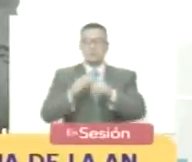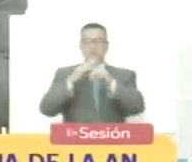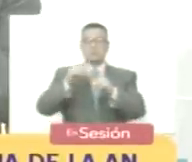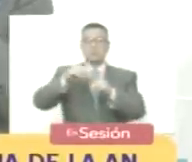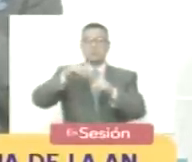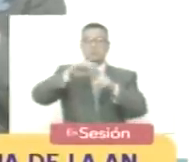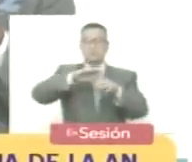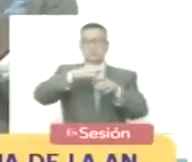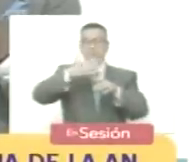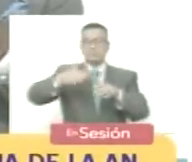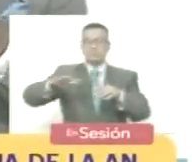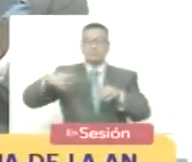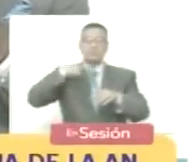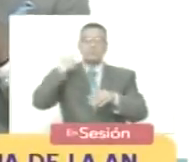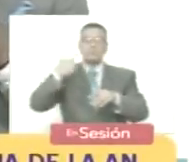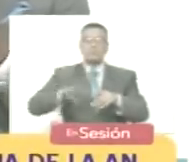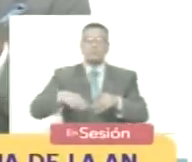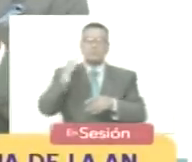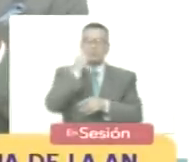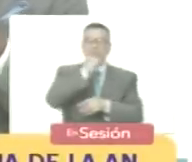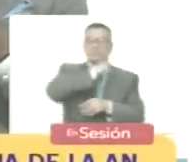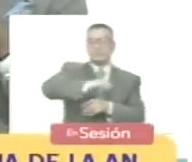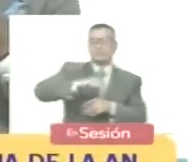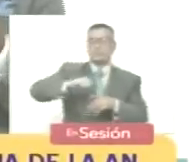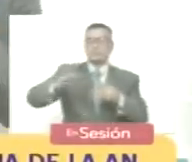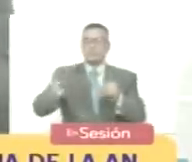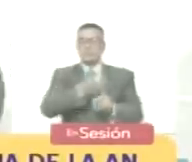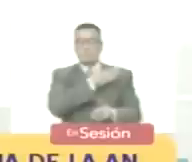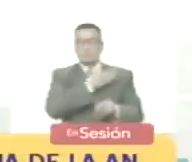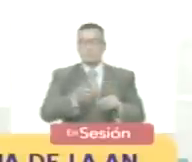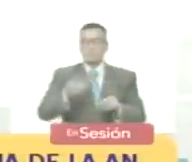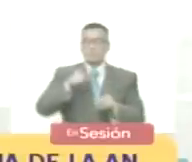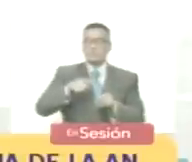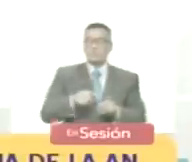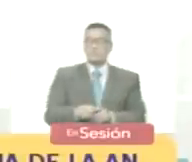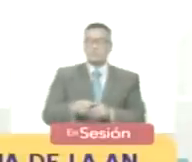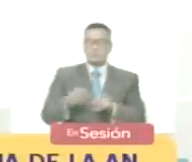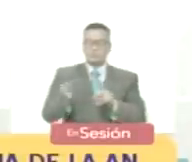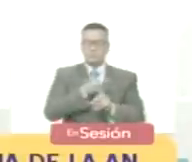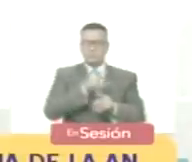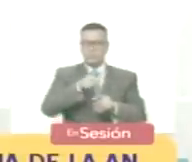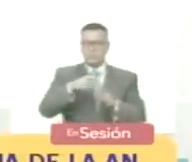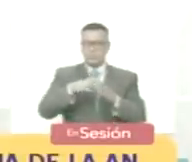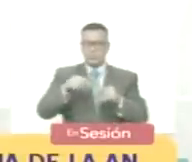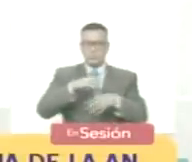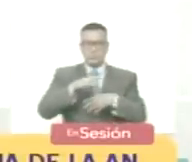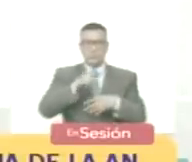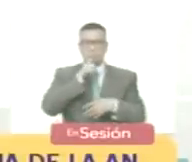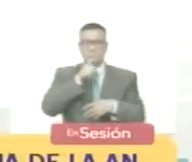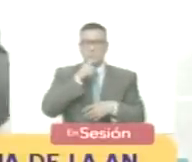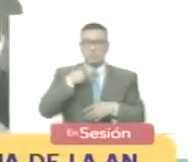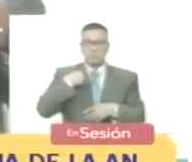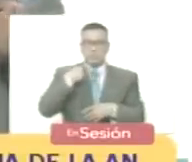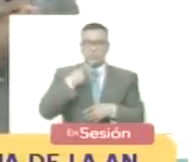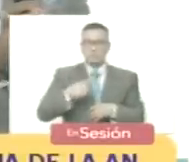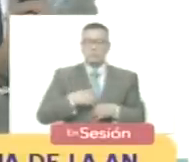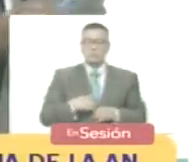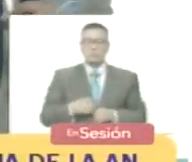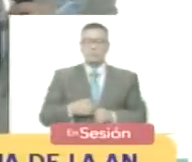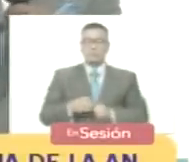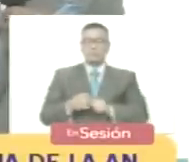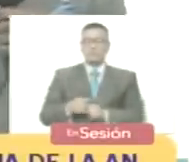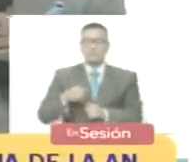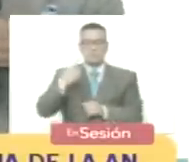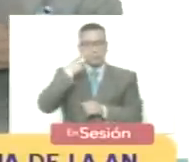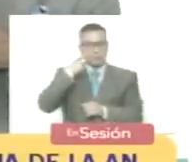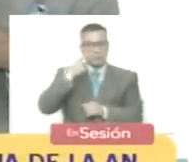playa para la muerte, para el asesinato, para la violencia, para la agresión. La expresión